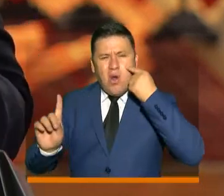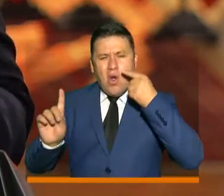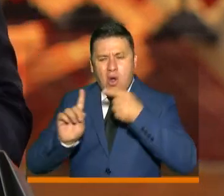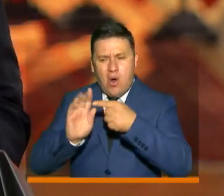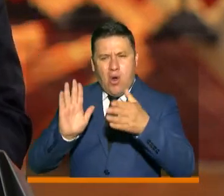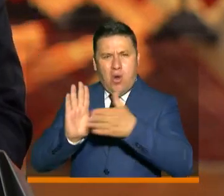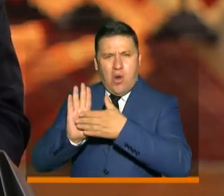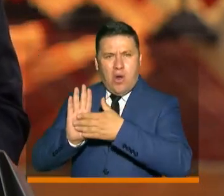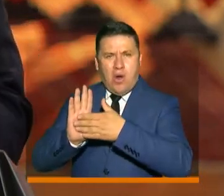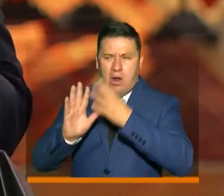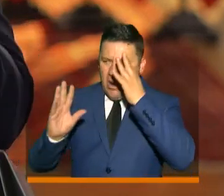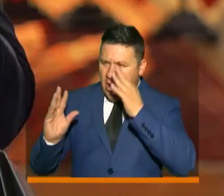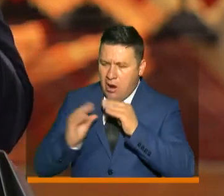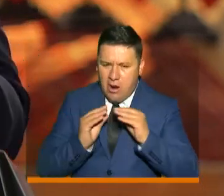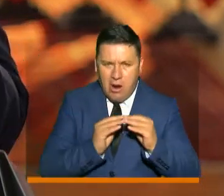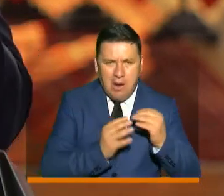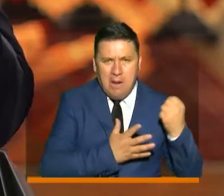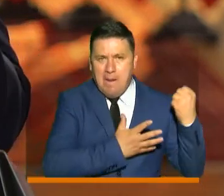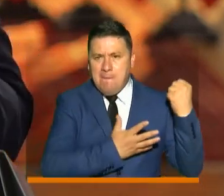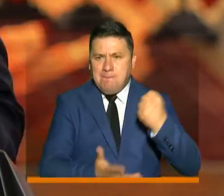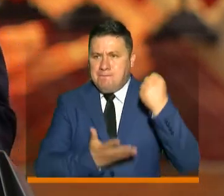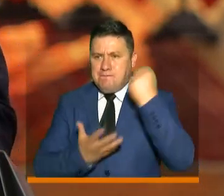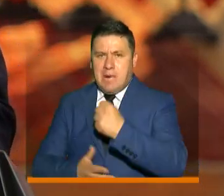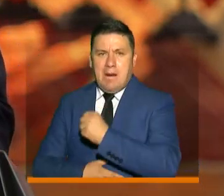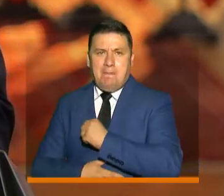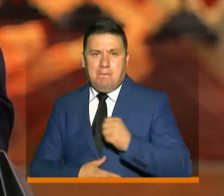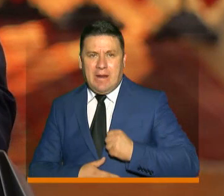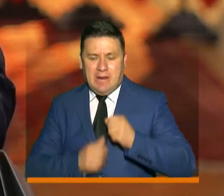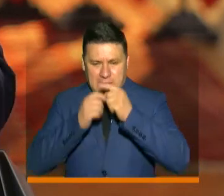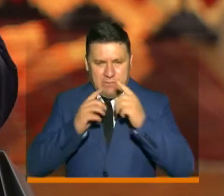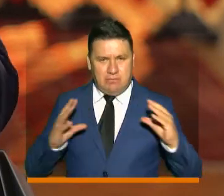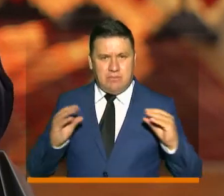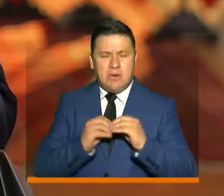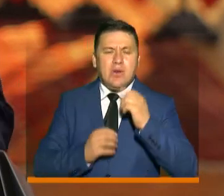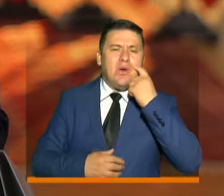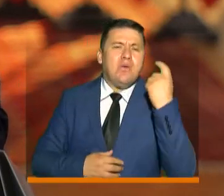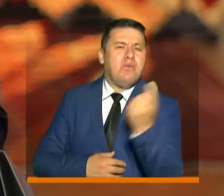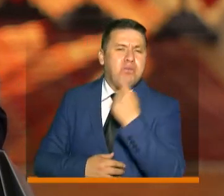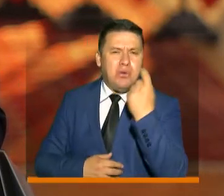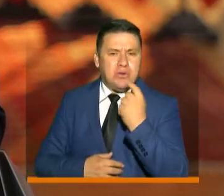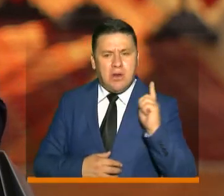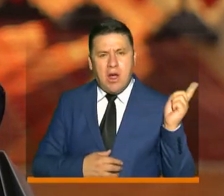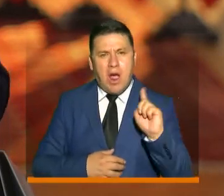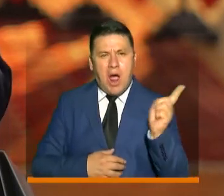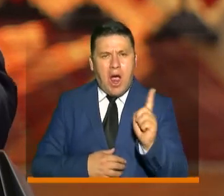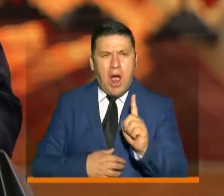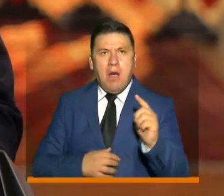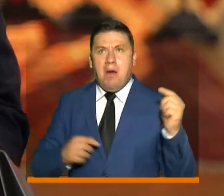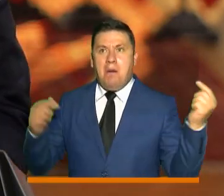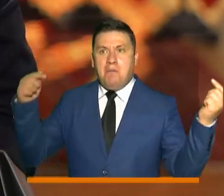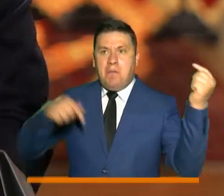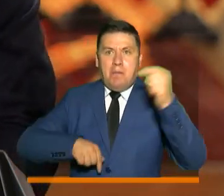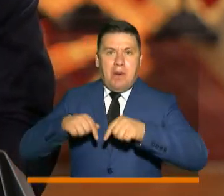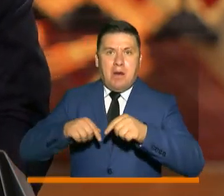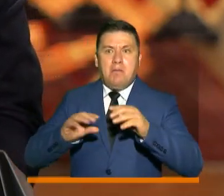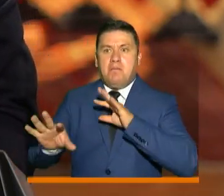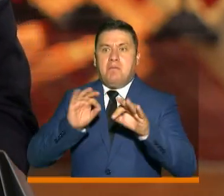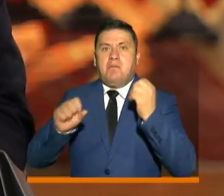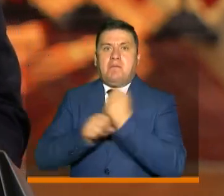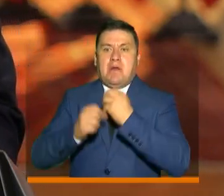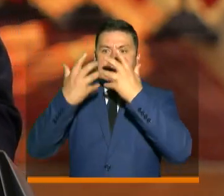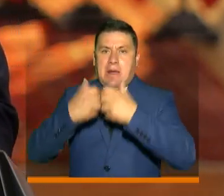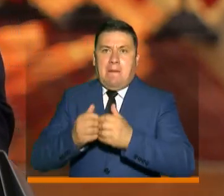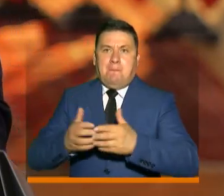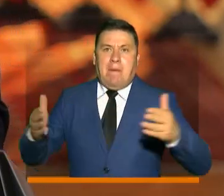mecanismo articulador de inversión pública y privada y buscará generar en los próximos años más de un millón de empleos directos